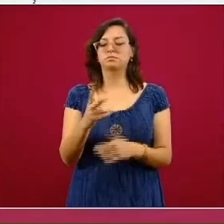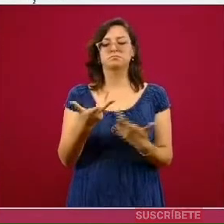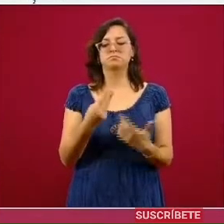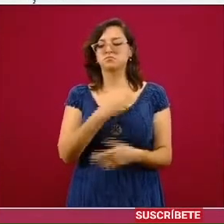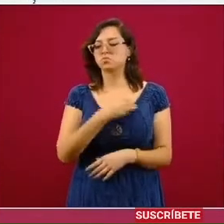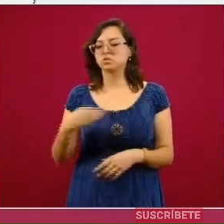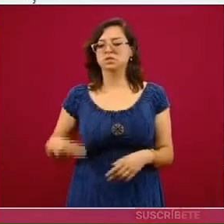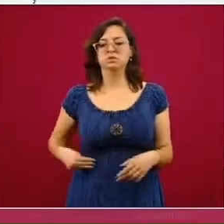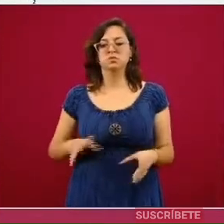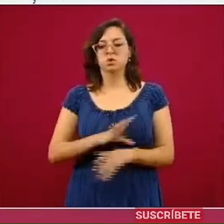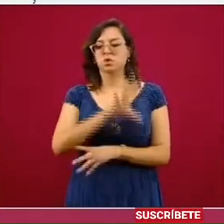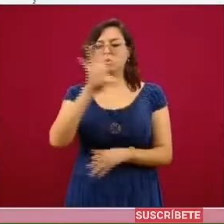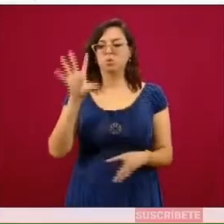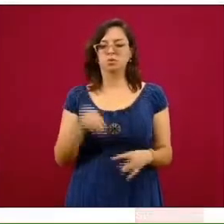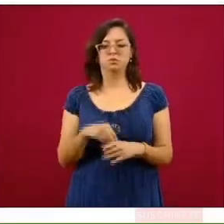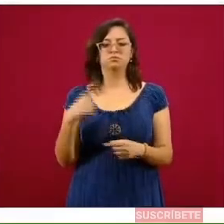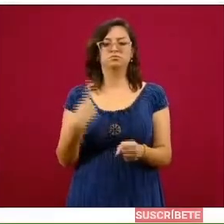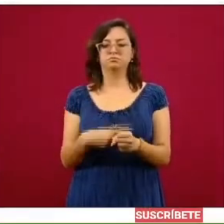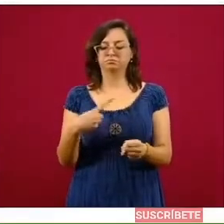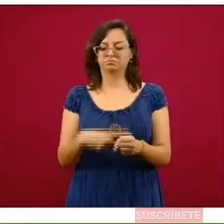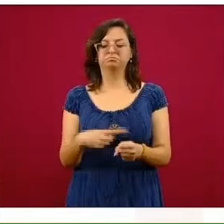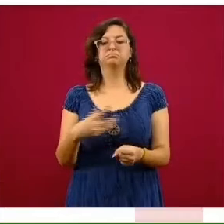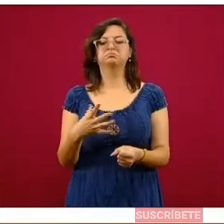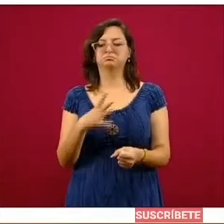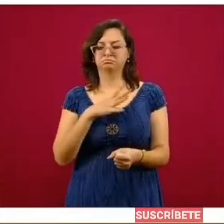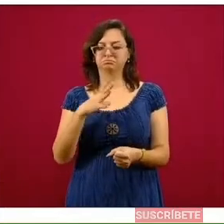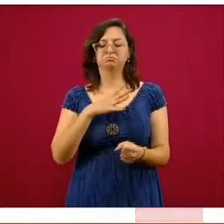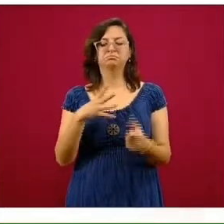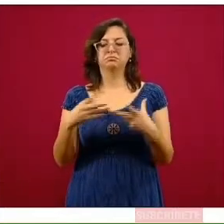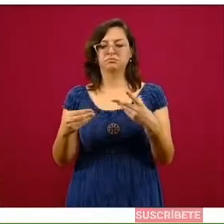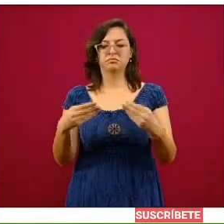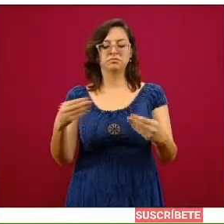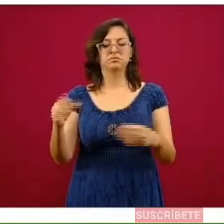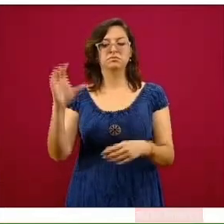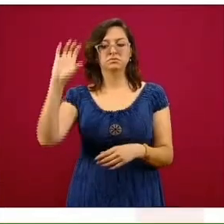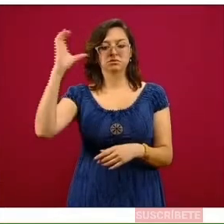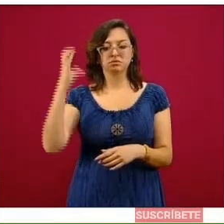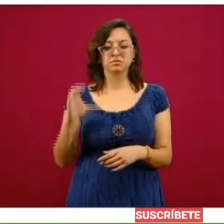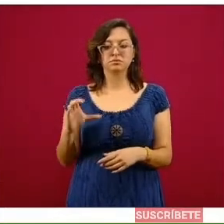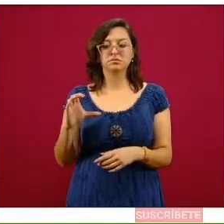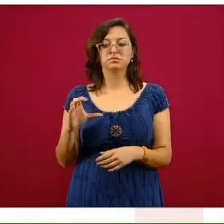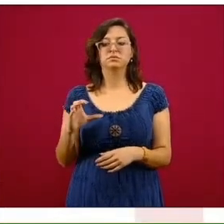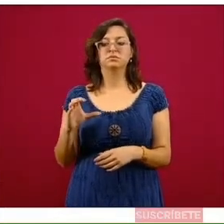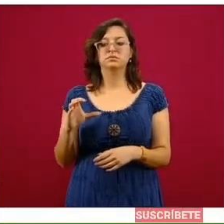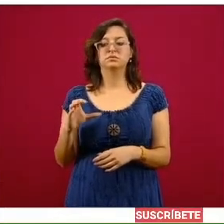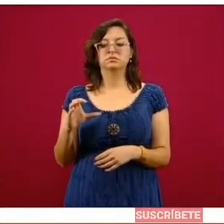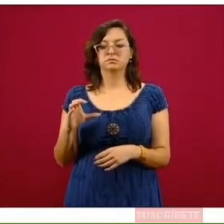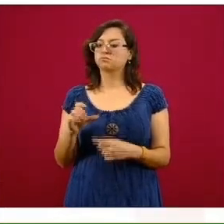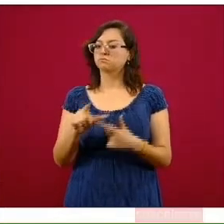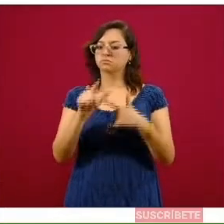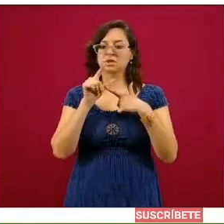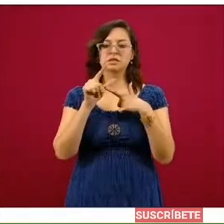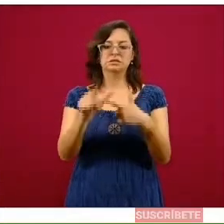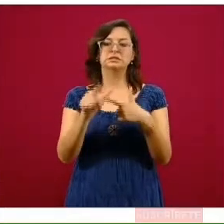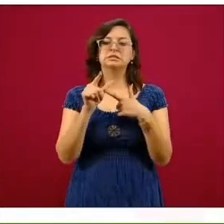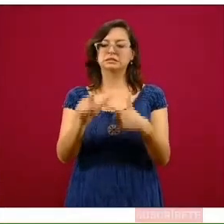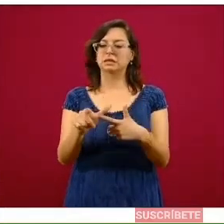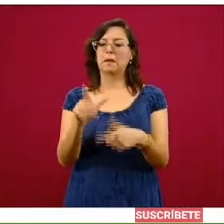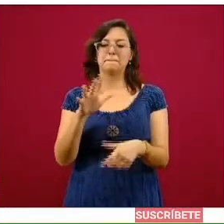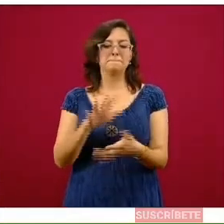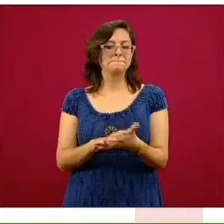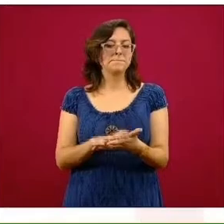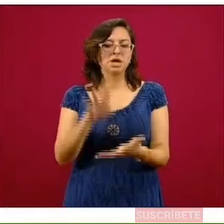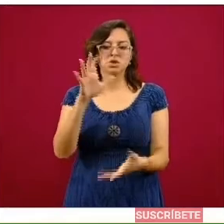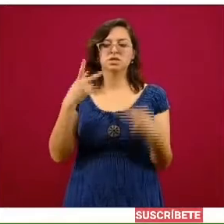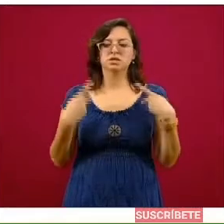todos sus municipios. El Culiacán, en este caso, sigue manteniendo todavía uno de los